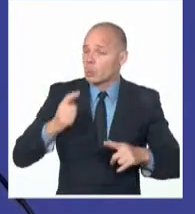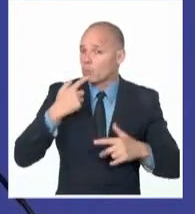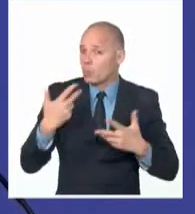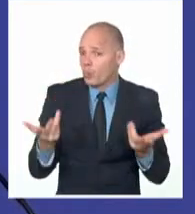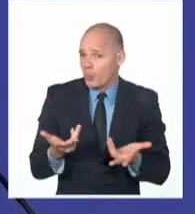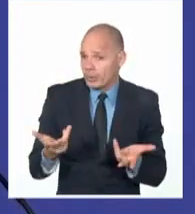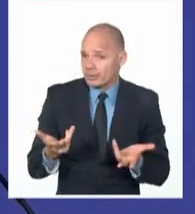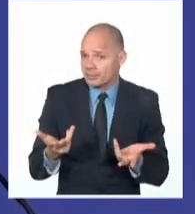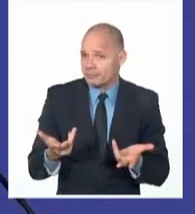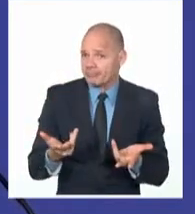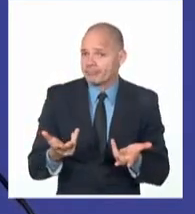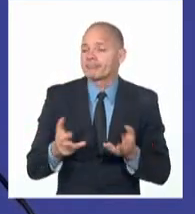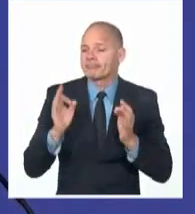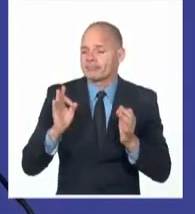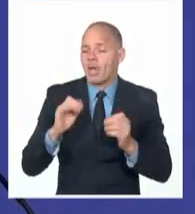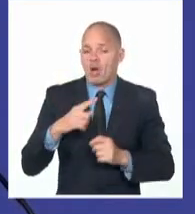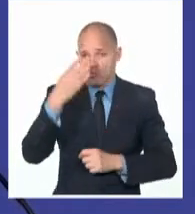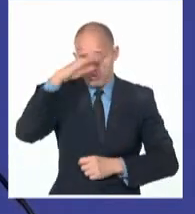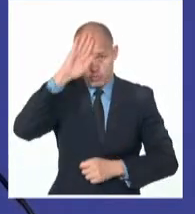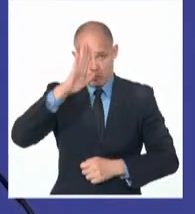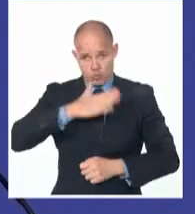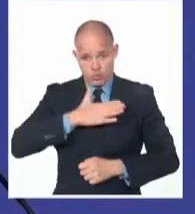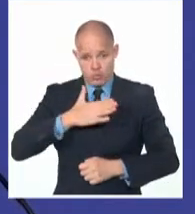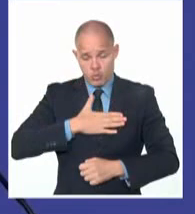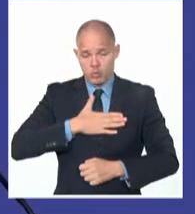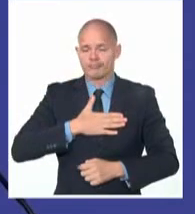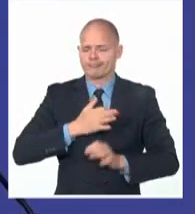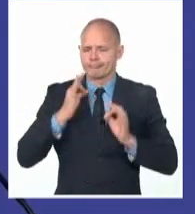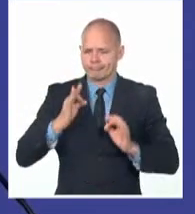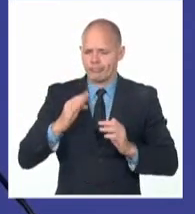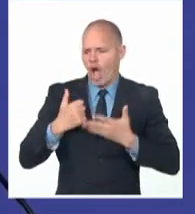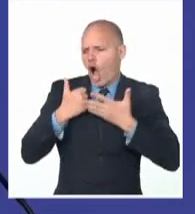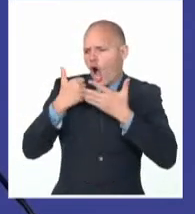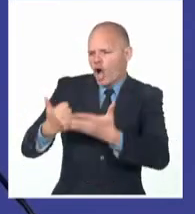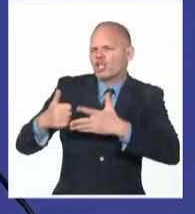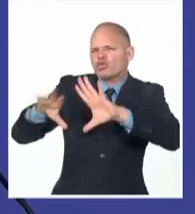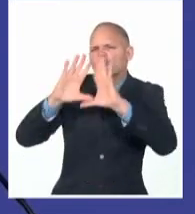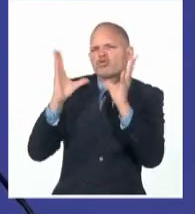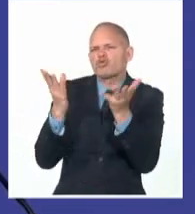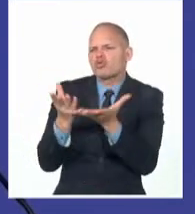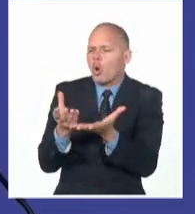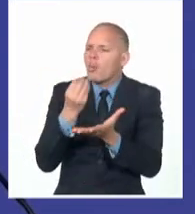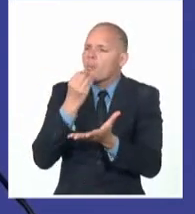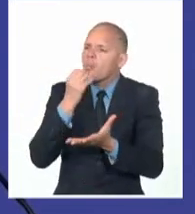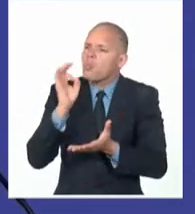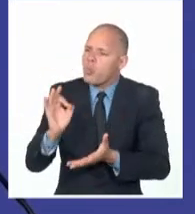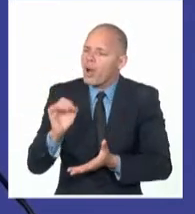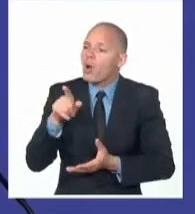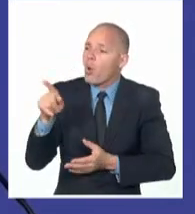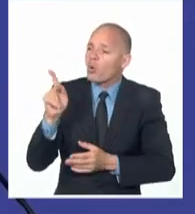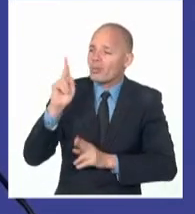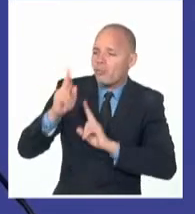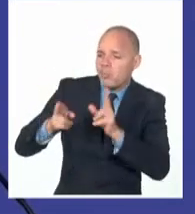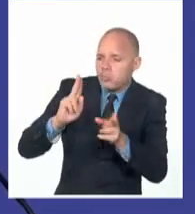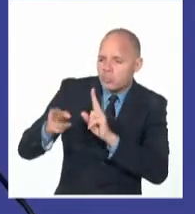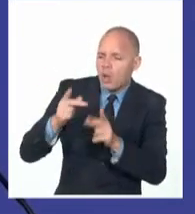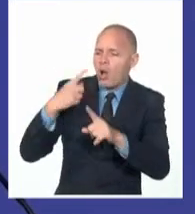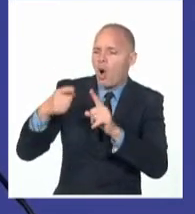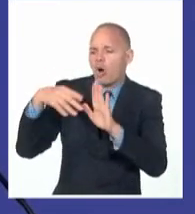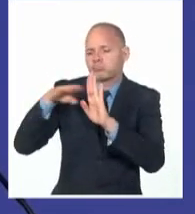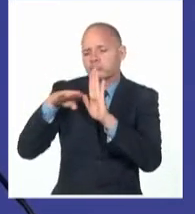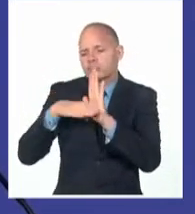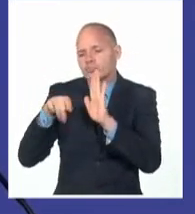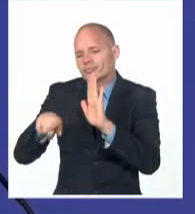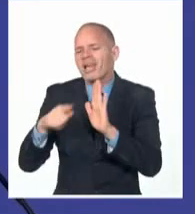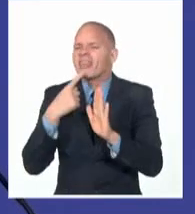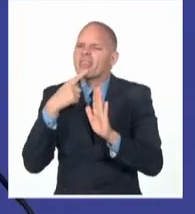determinación invariable de Cuba de colaborar en la implementación de las directrices estratégicas para el desarrollo